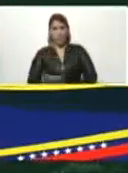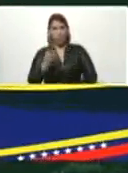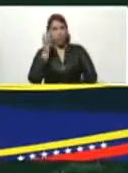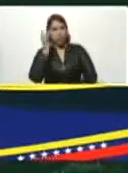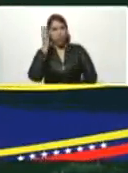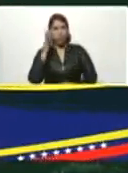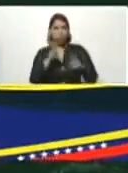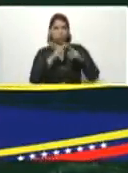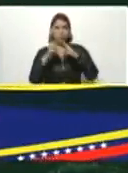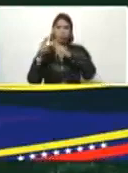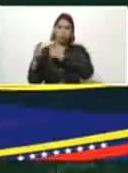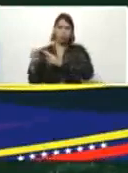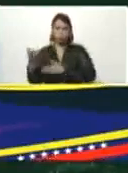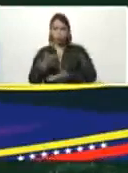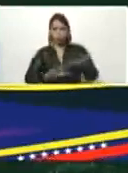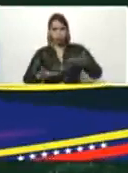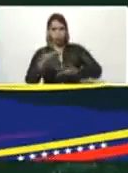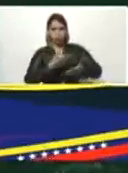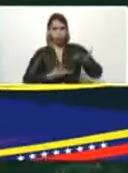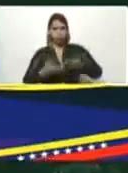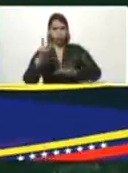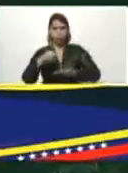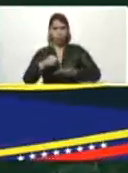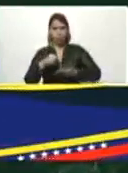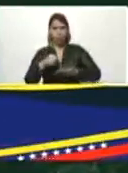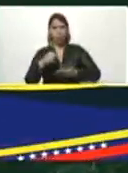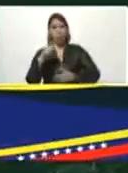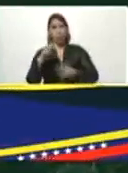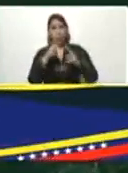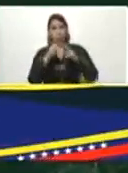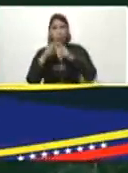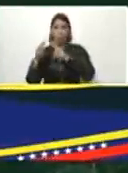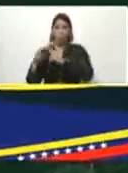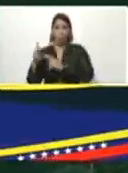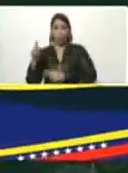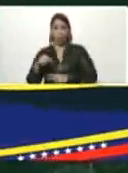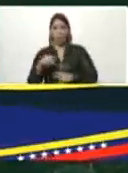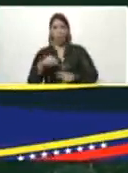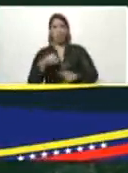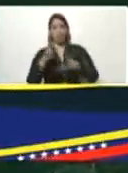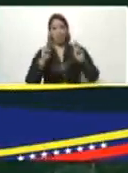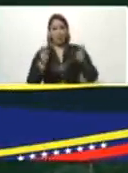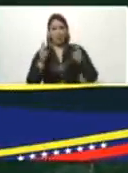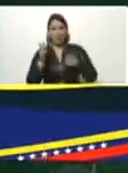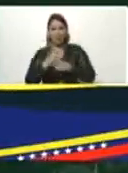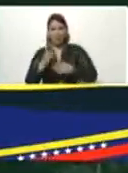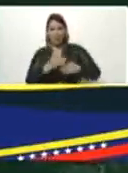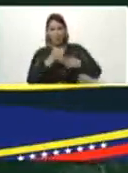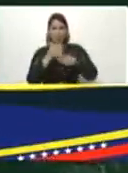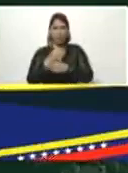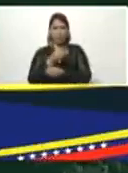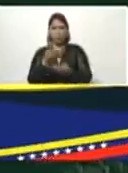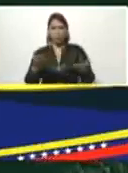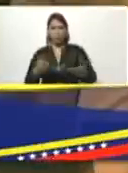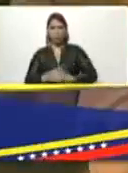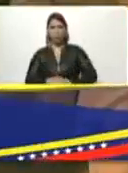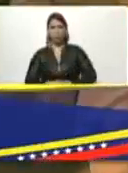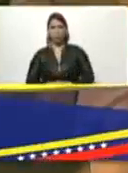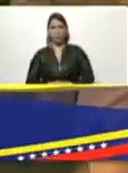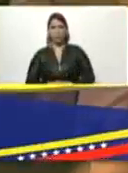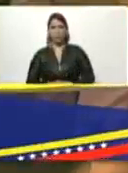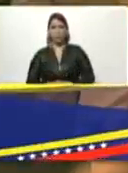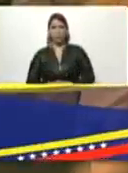conocimiento colectivo. El conocimiento colectivo es eso que hemos compartido con ustedes, compañeros y compañeras,